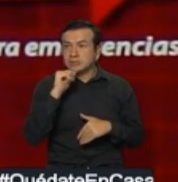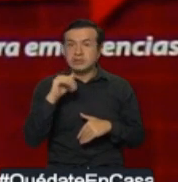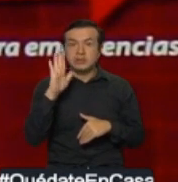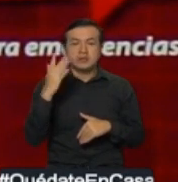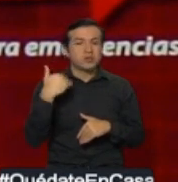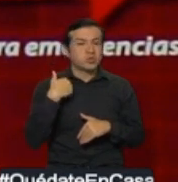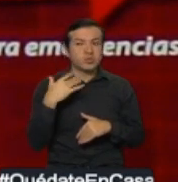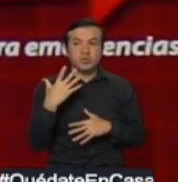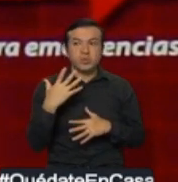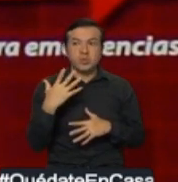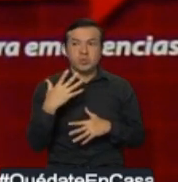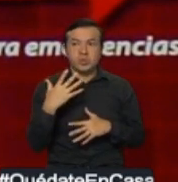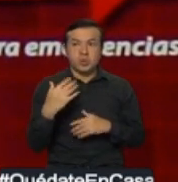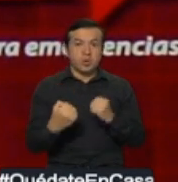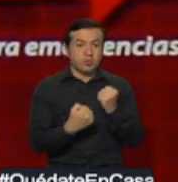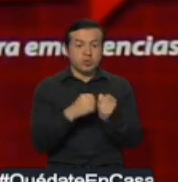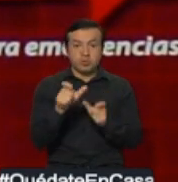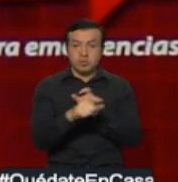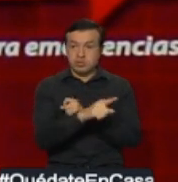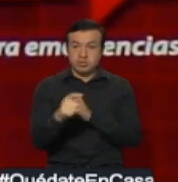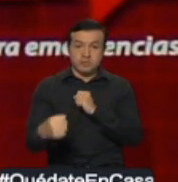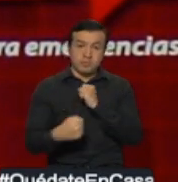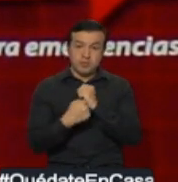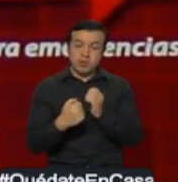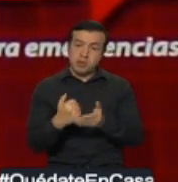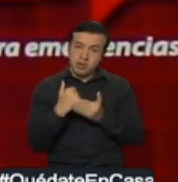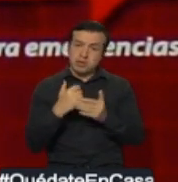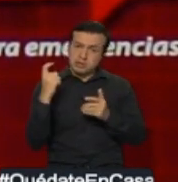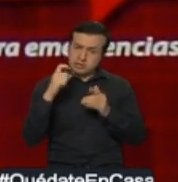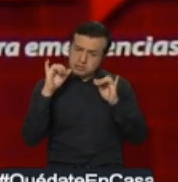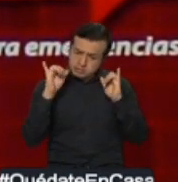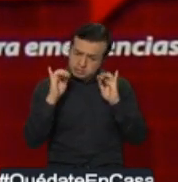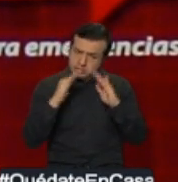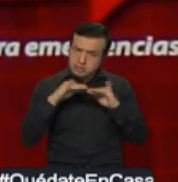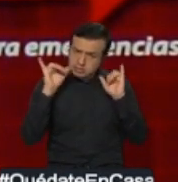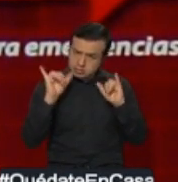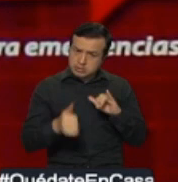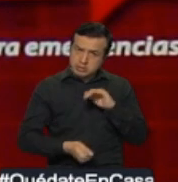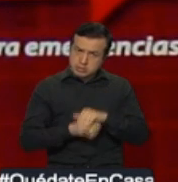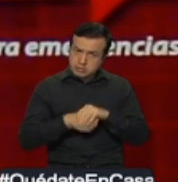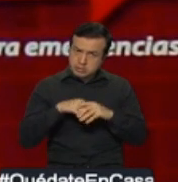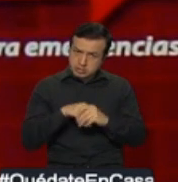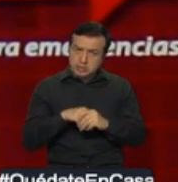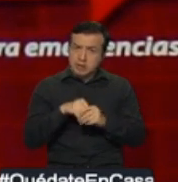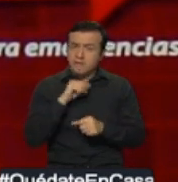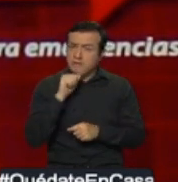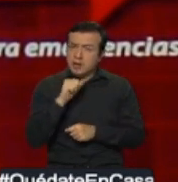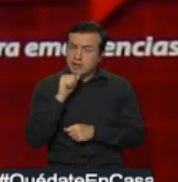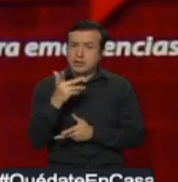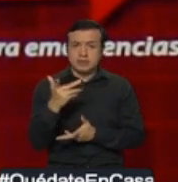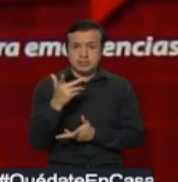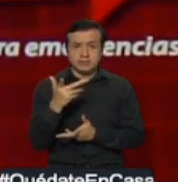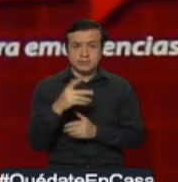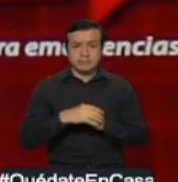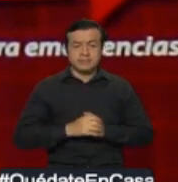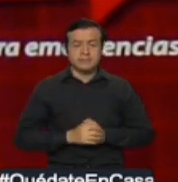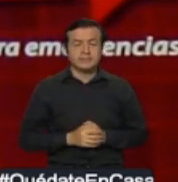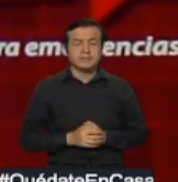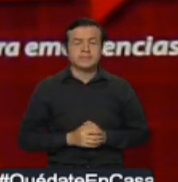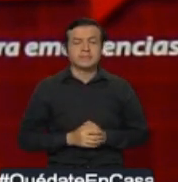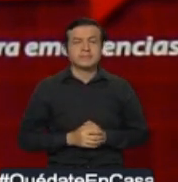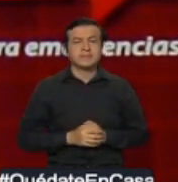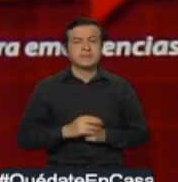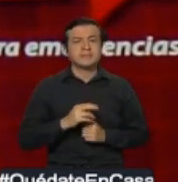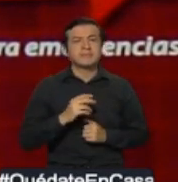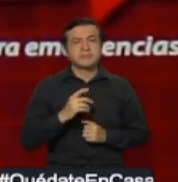contamos con el apoyo de la ciudadanía, con la disciplina, con el cumplimiento de las reglas. Así que seguimos trabajando en ese